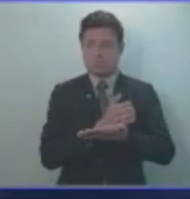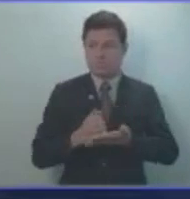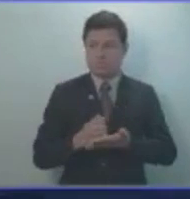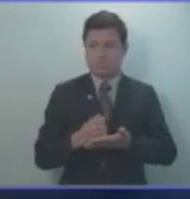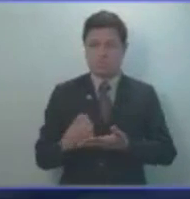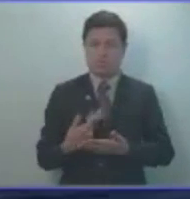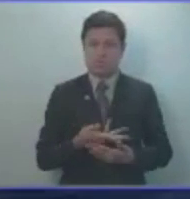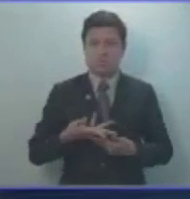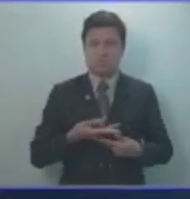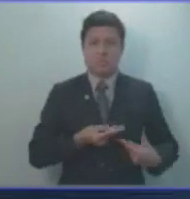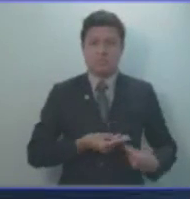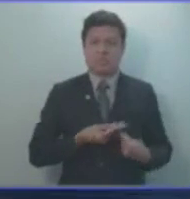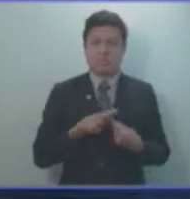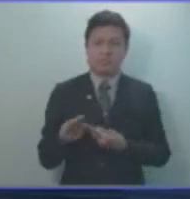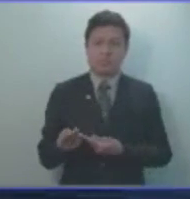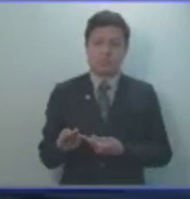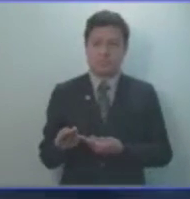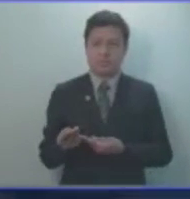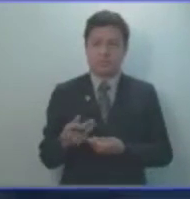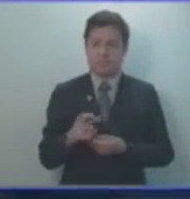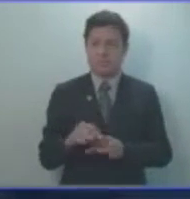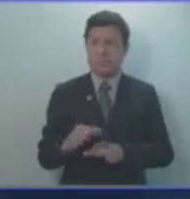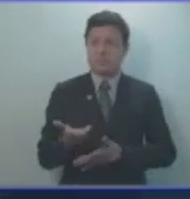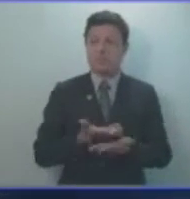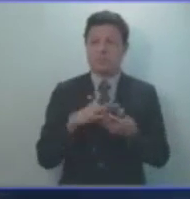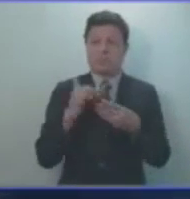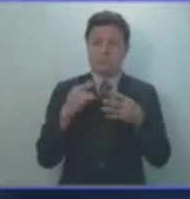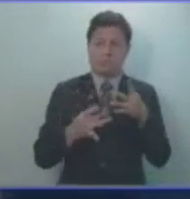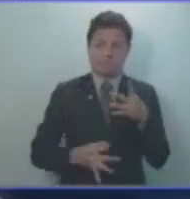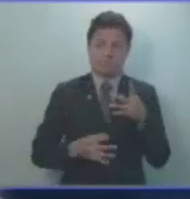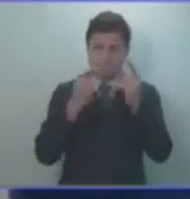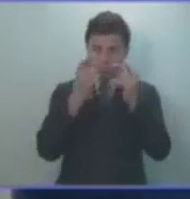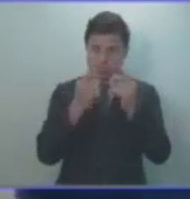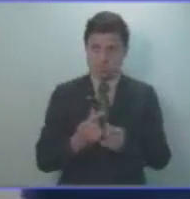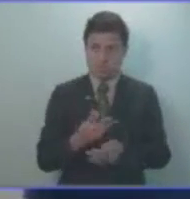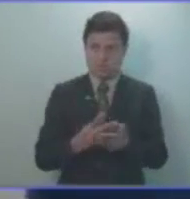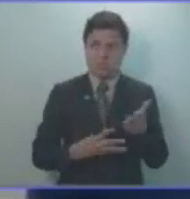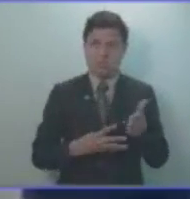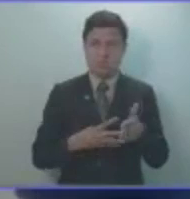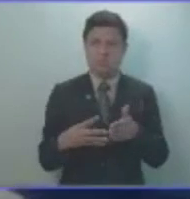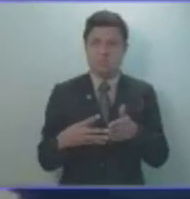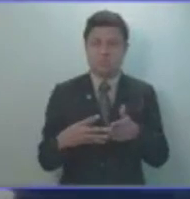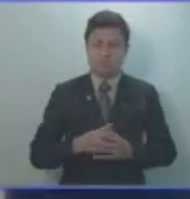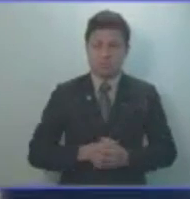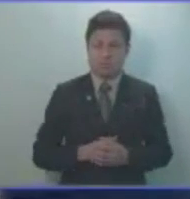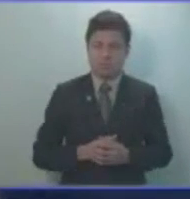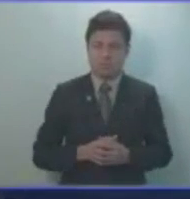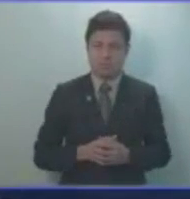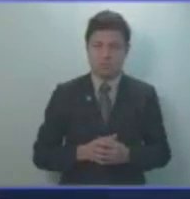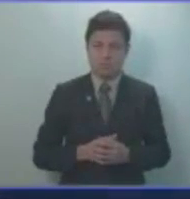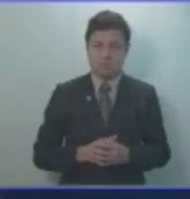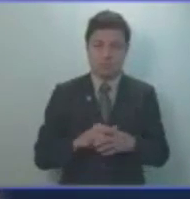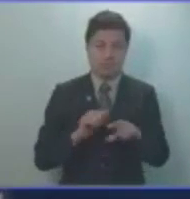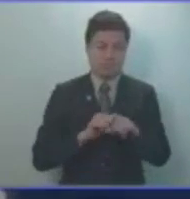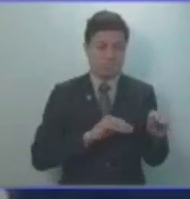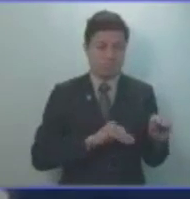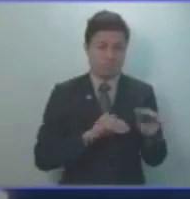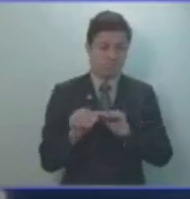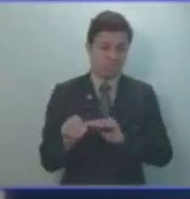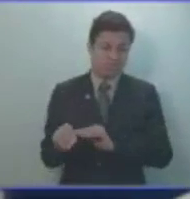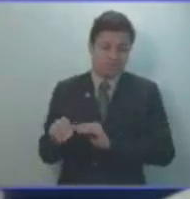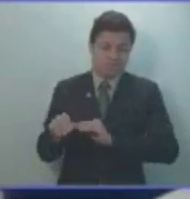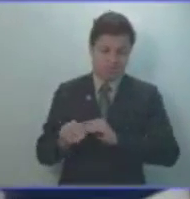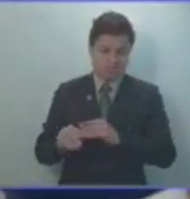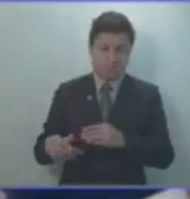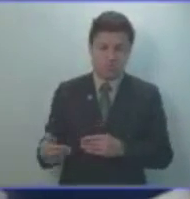recibimos este proyecto de ley de presupuesto correspondiente al ejercicio fiscal